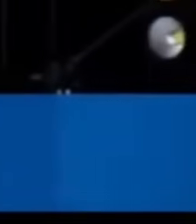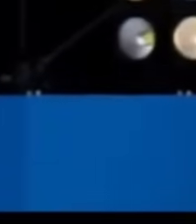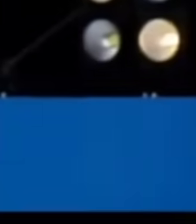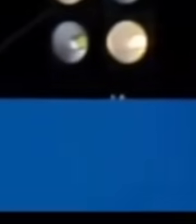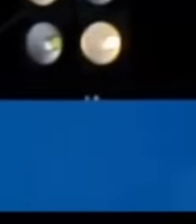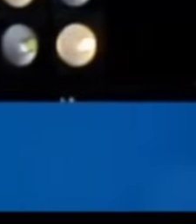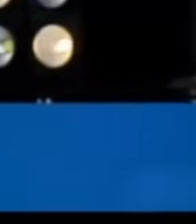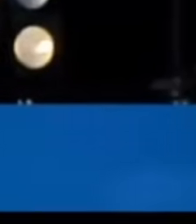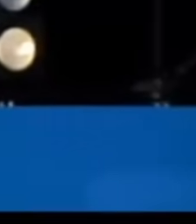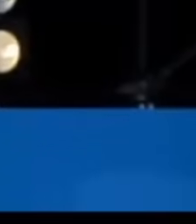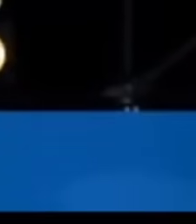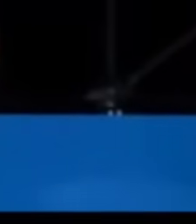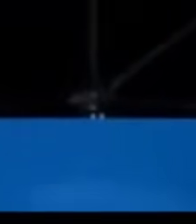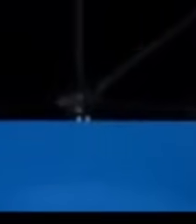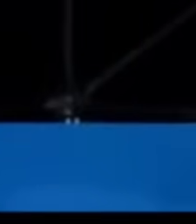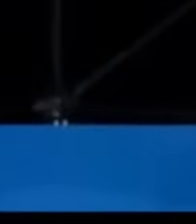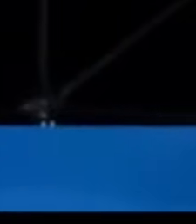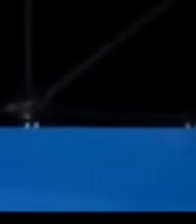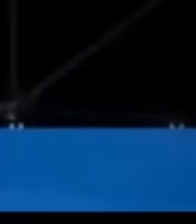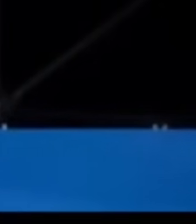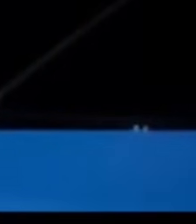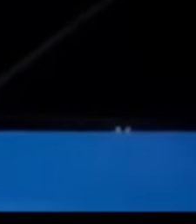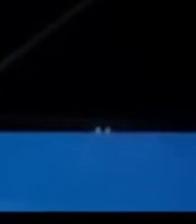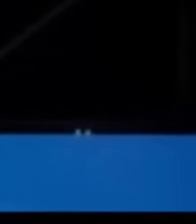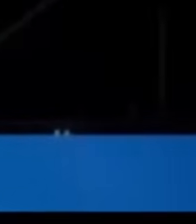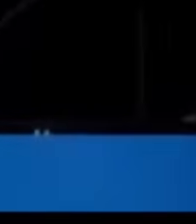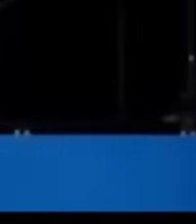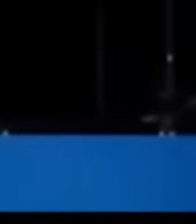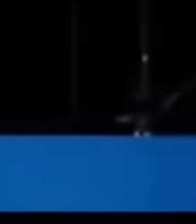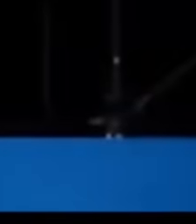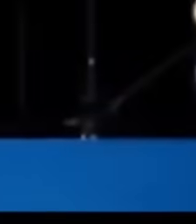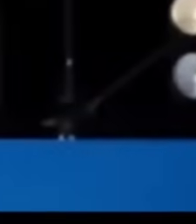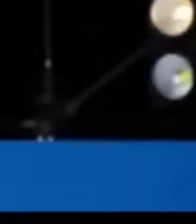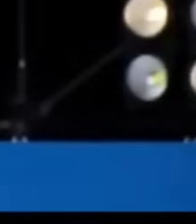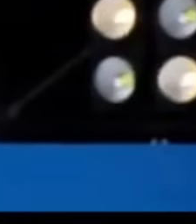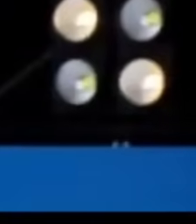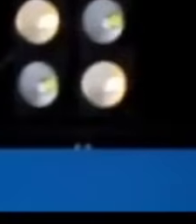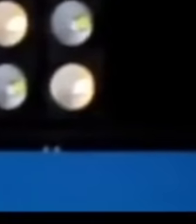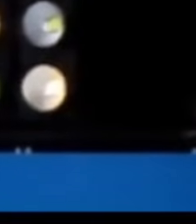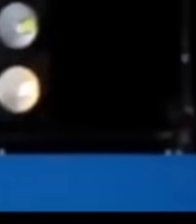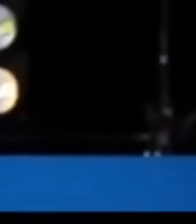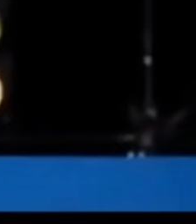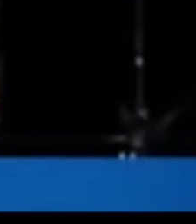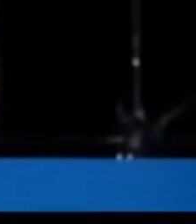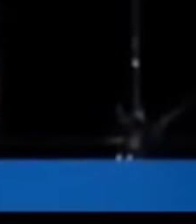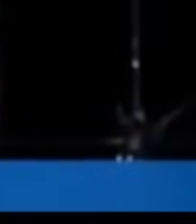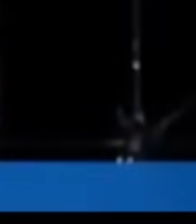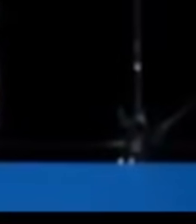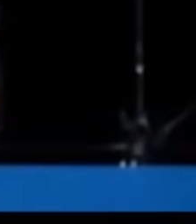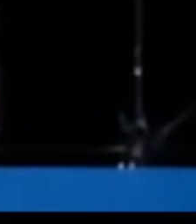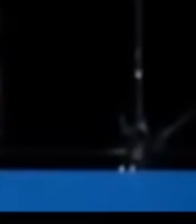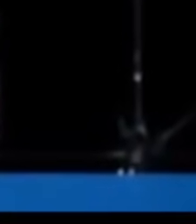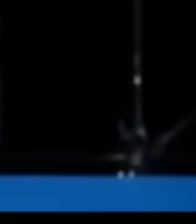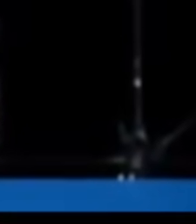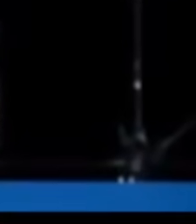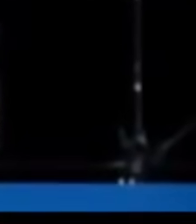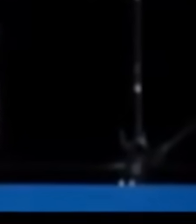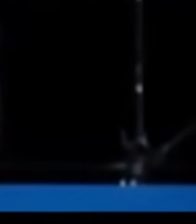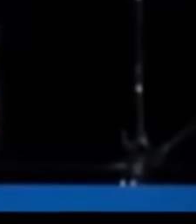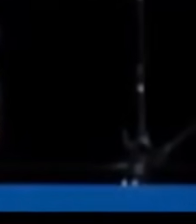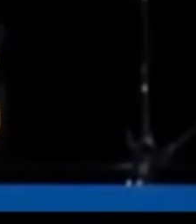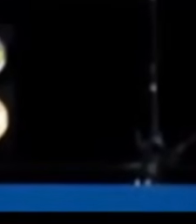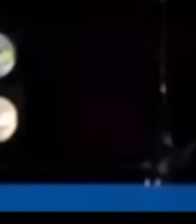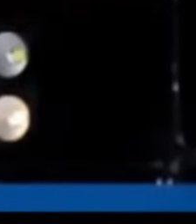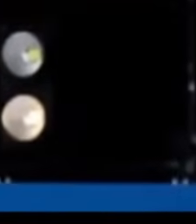amor, que Él es bueno, misericordioso, compasivo. Nos reveló que Él es